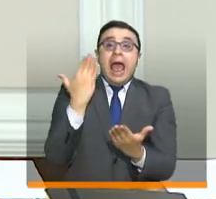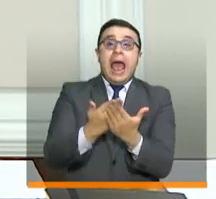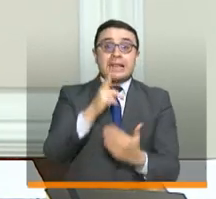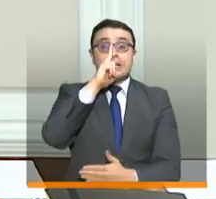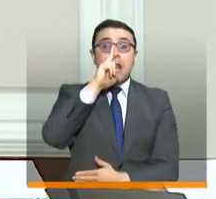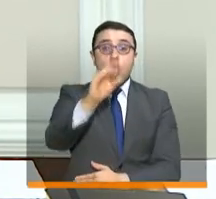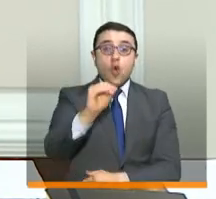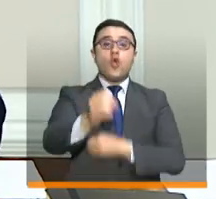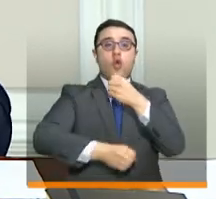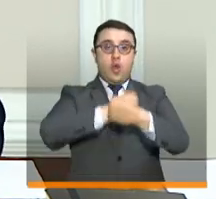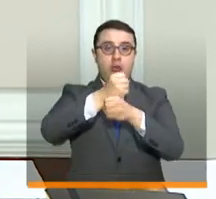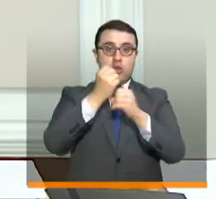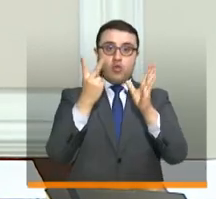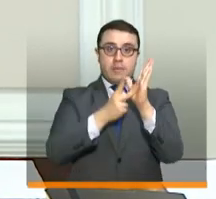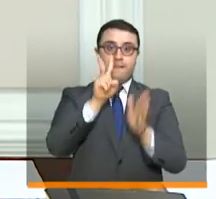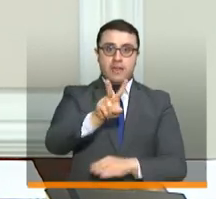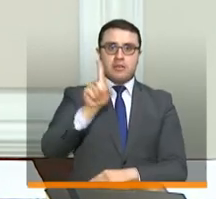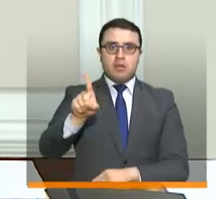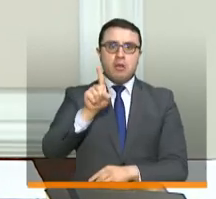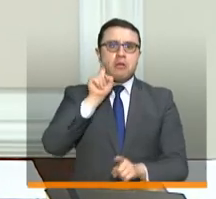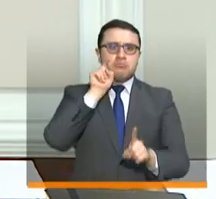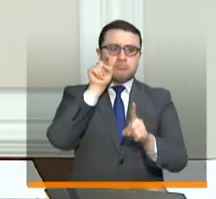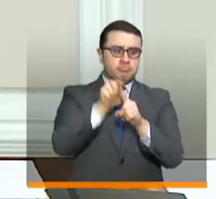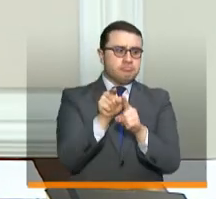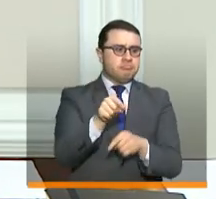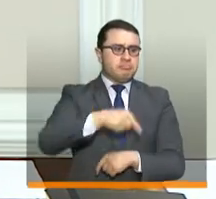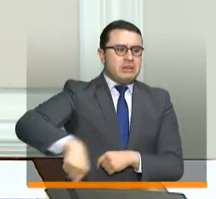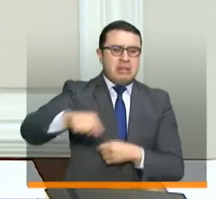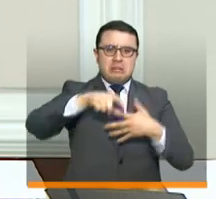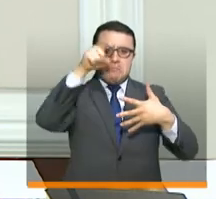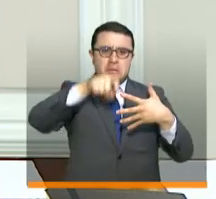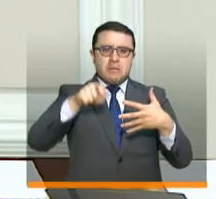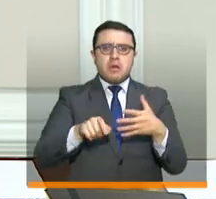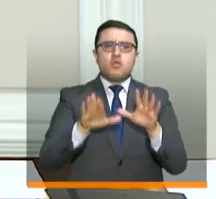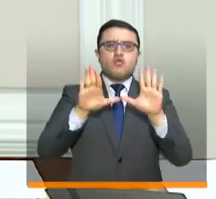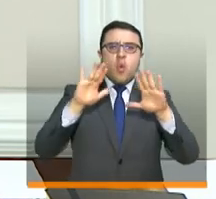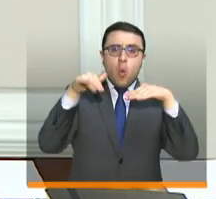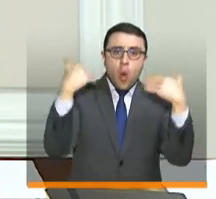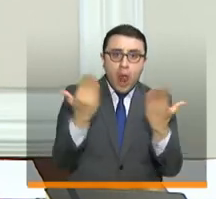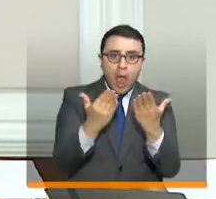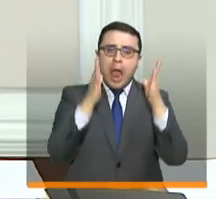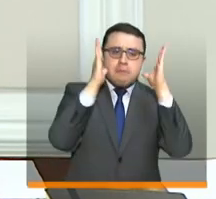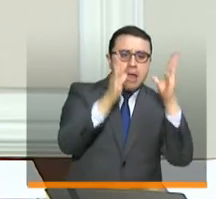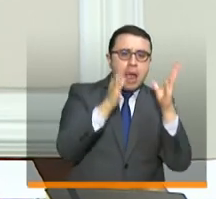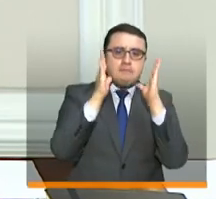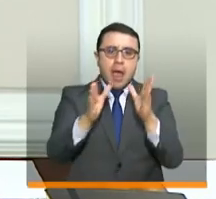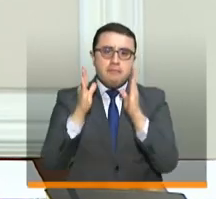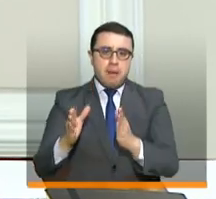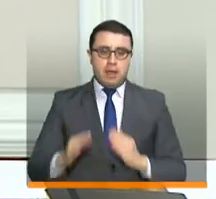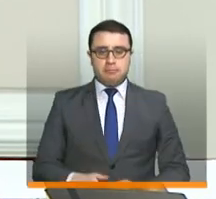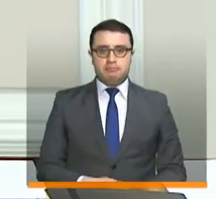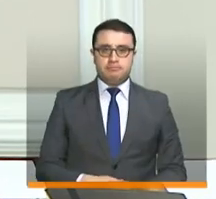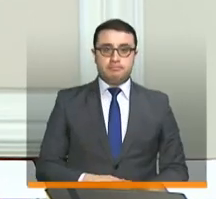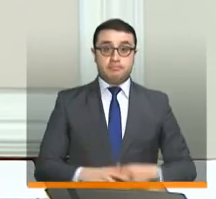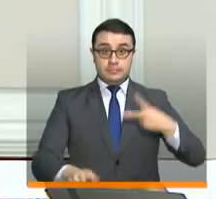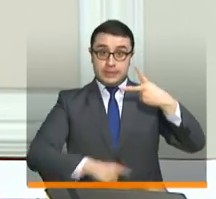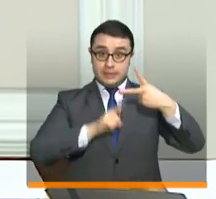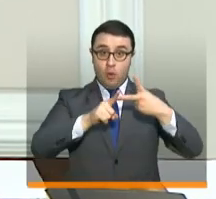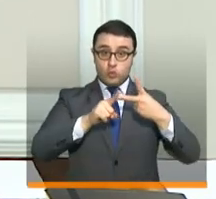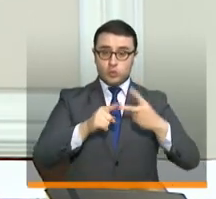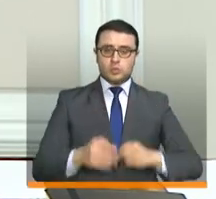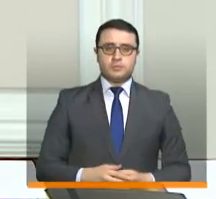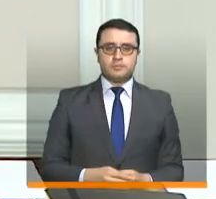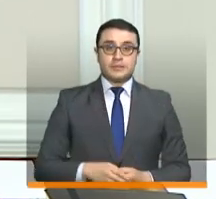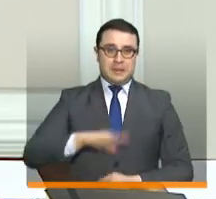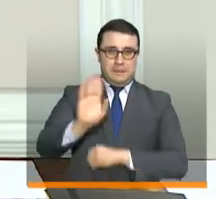año 2021 para atender muchas necesidades de las instituciones de educación superior. Y segundo, hemos venido